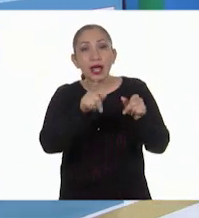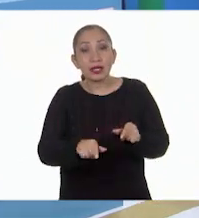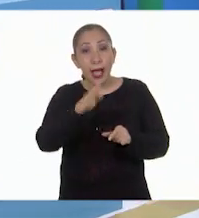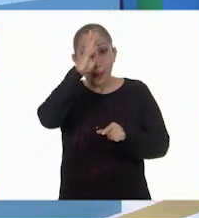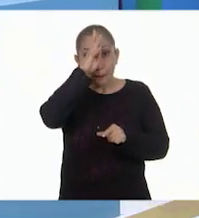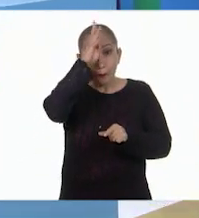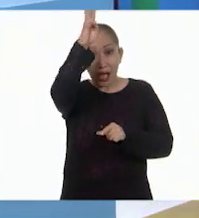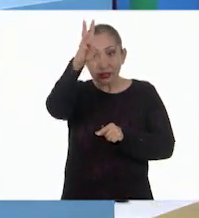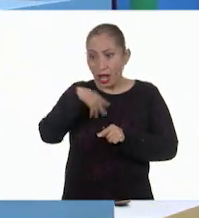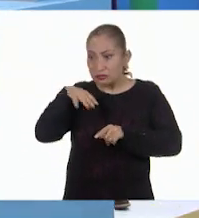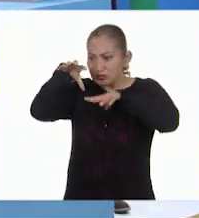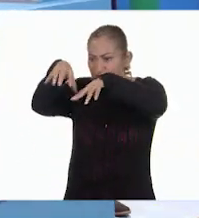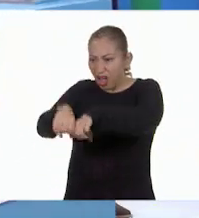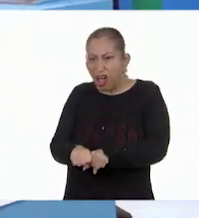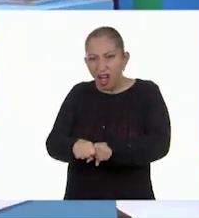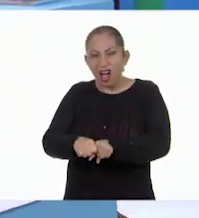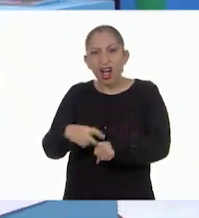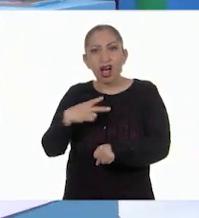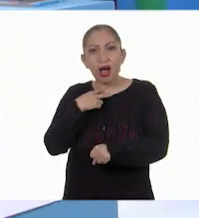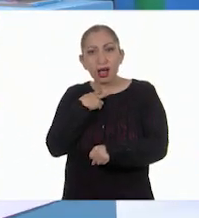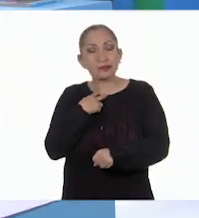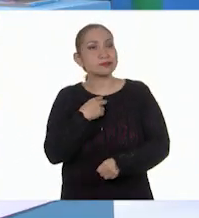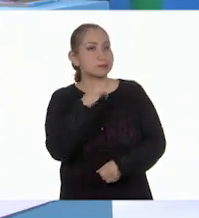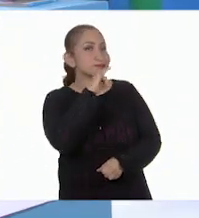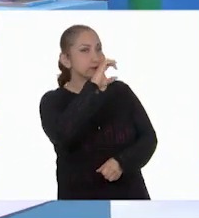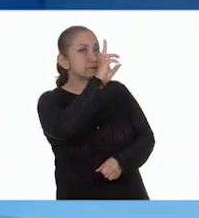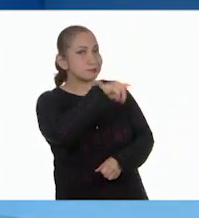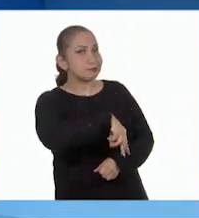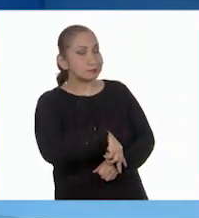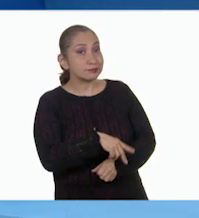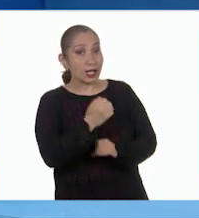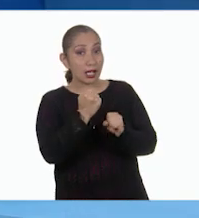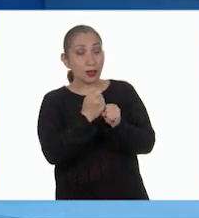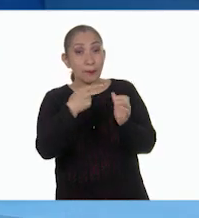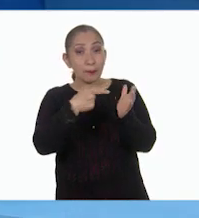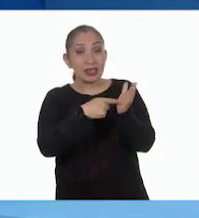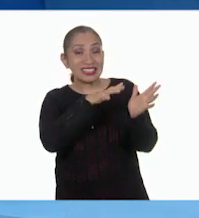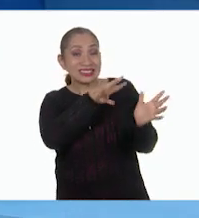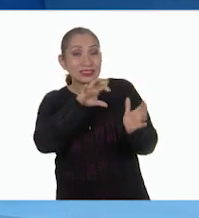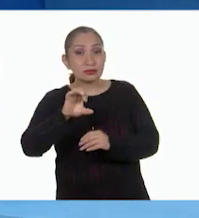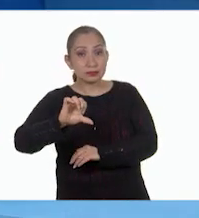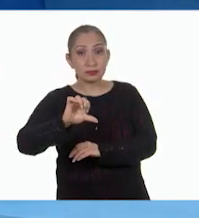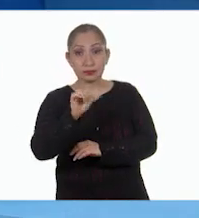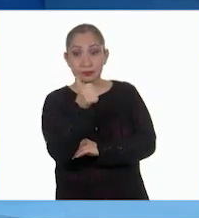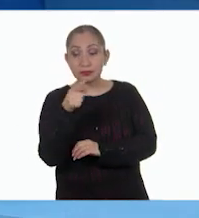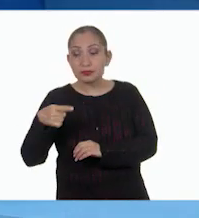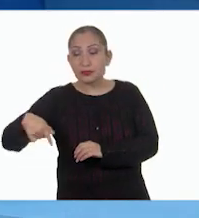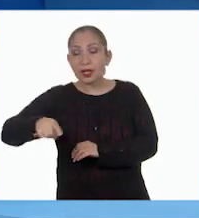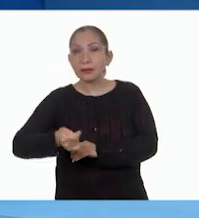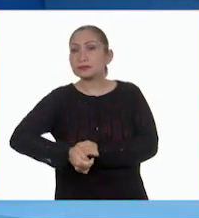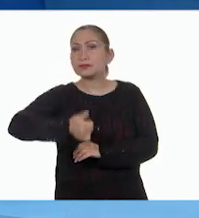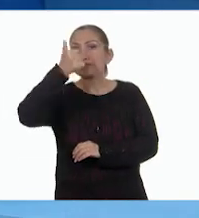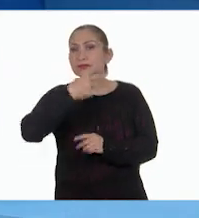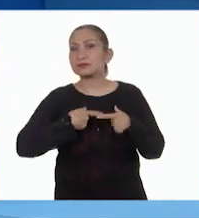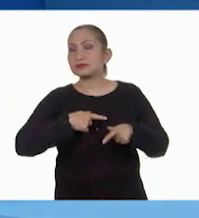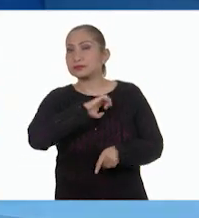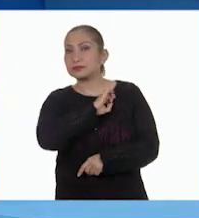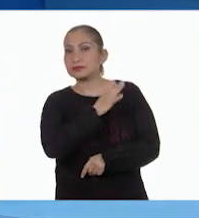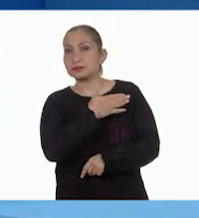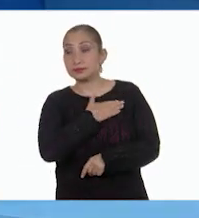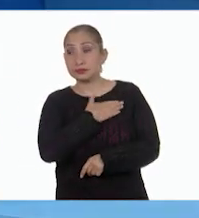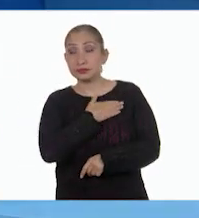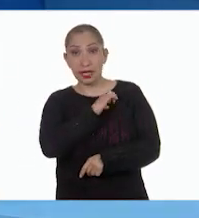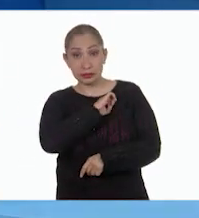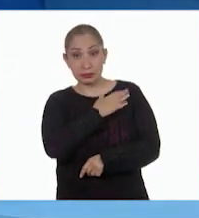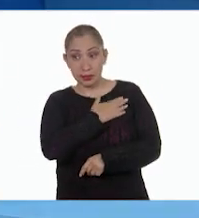de la península de Yucatán. Es correcto. En el año de 1511, ellos fueron los primeros españoles que se